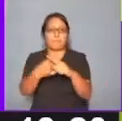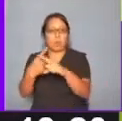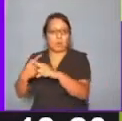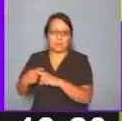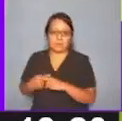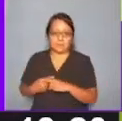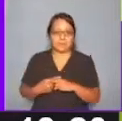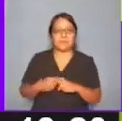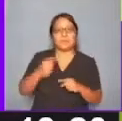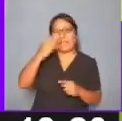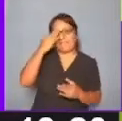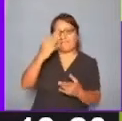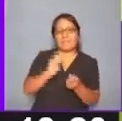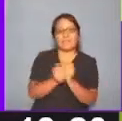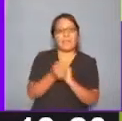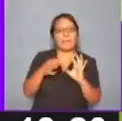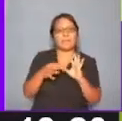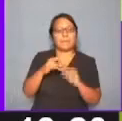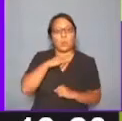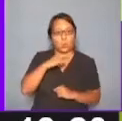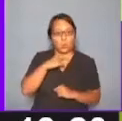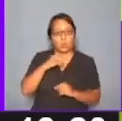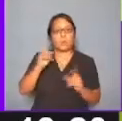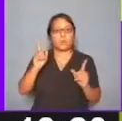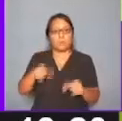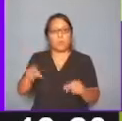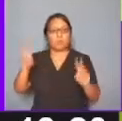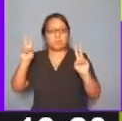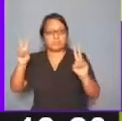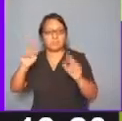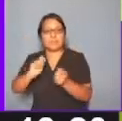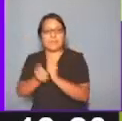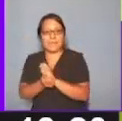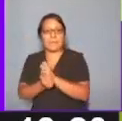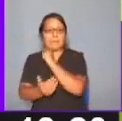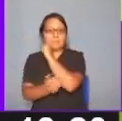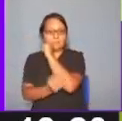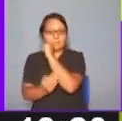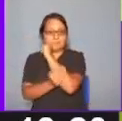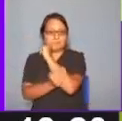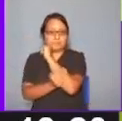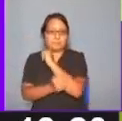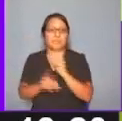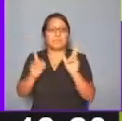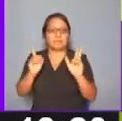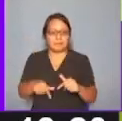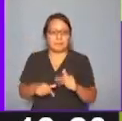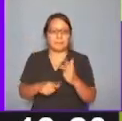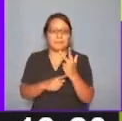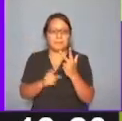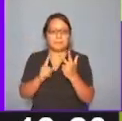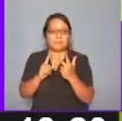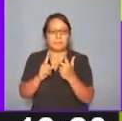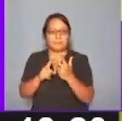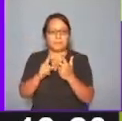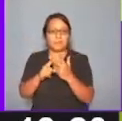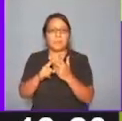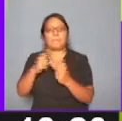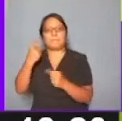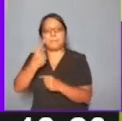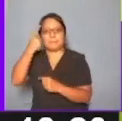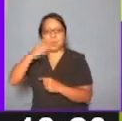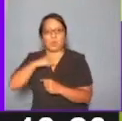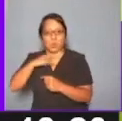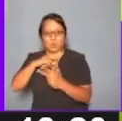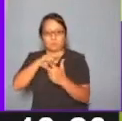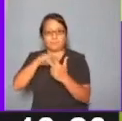el Frente Cambia Jujuy, por el Partido Justicialista, por el Frente de Izquierda y también por el Frente Primero Jujuy. Es decir,